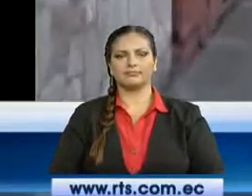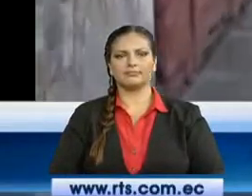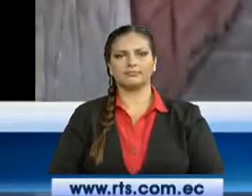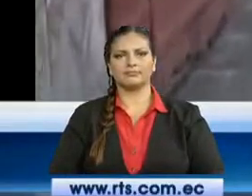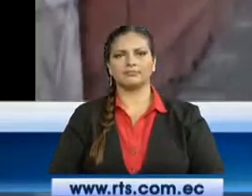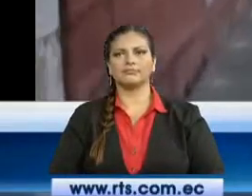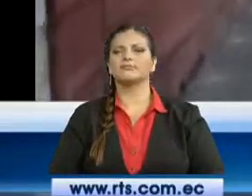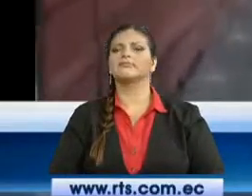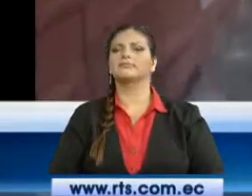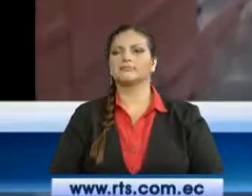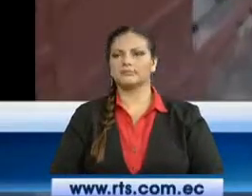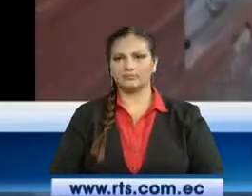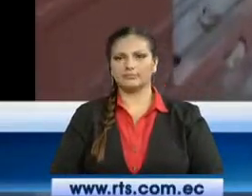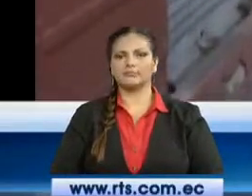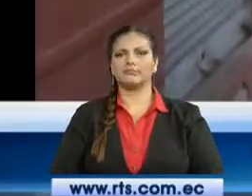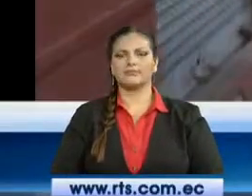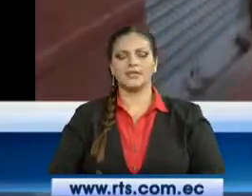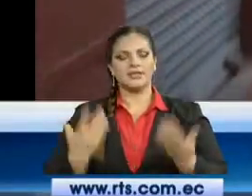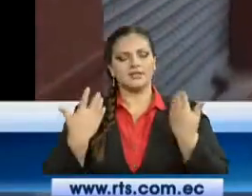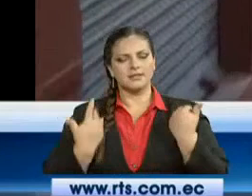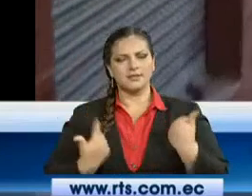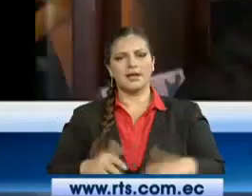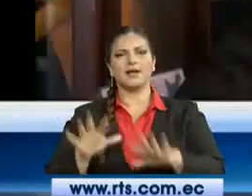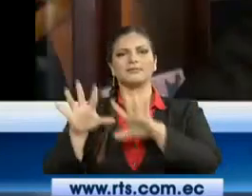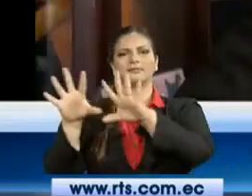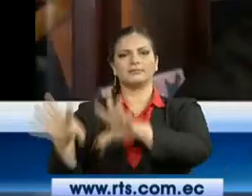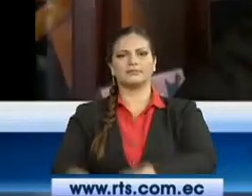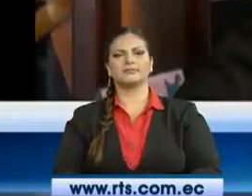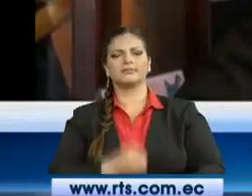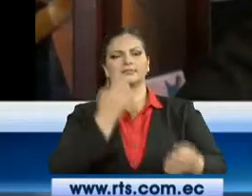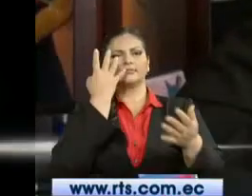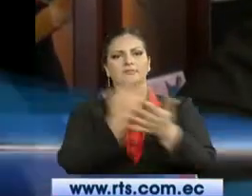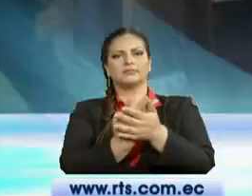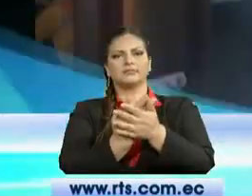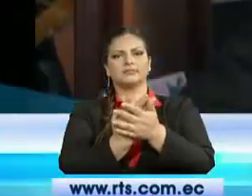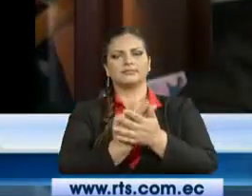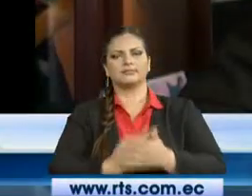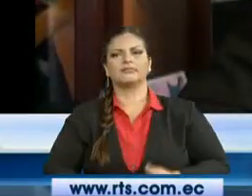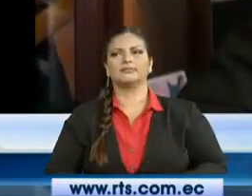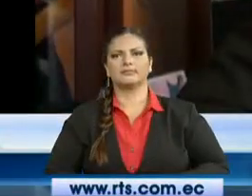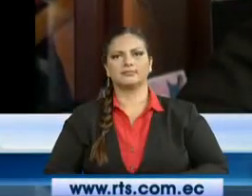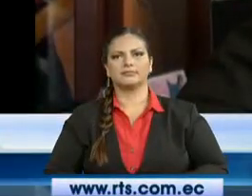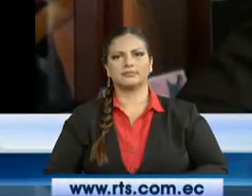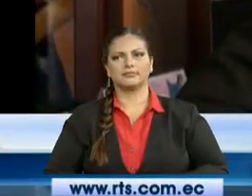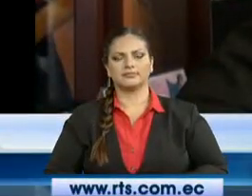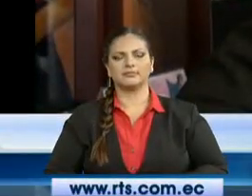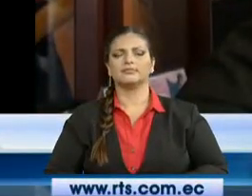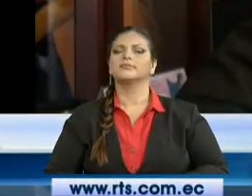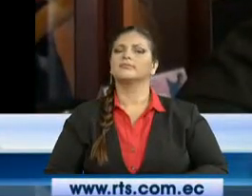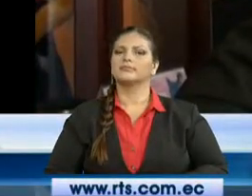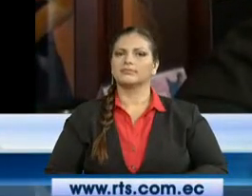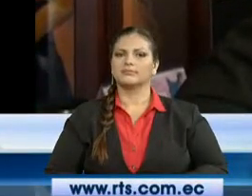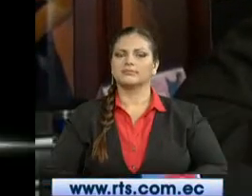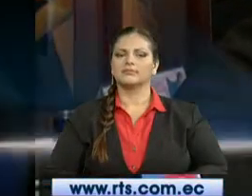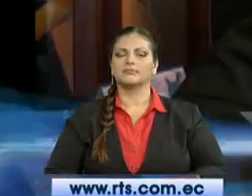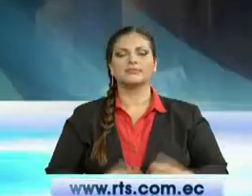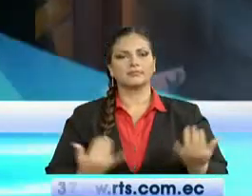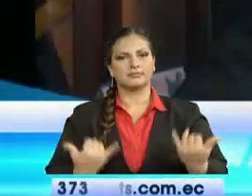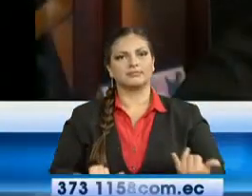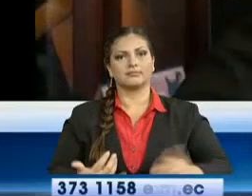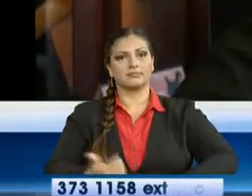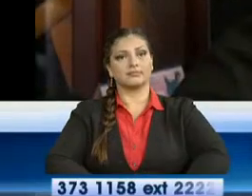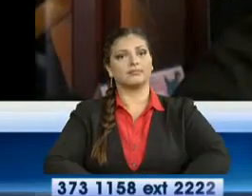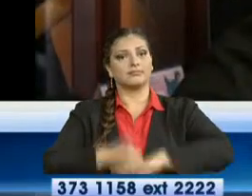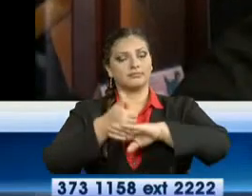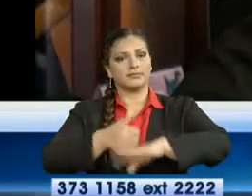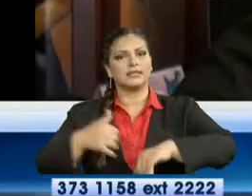Y ahora se encuentra en el centro de detención de rehabilitación de varones de aquí de Riobamba para que las autoridades continúen